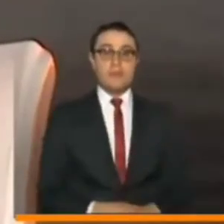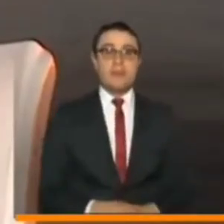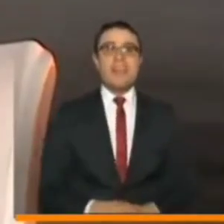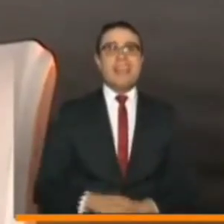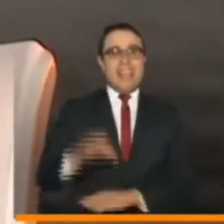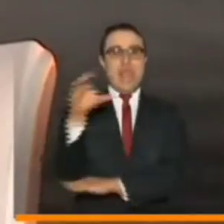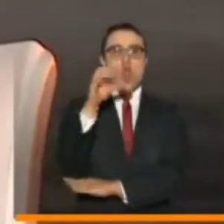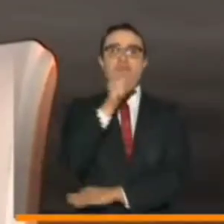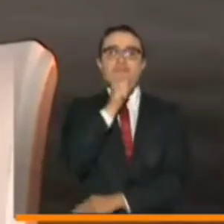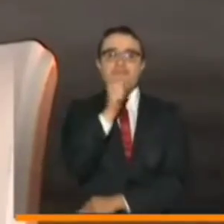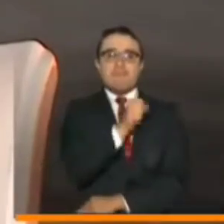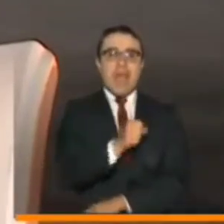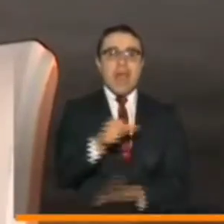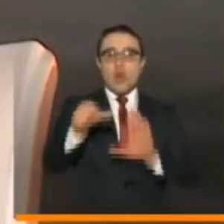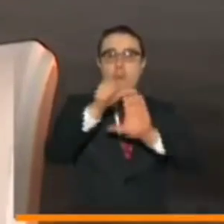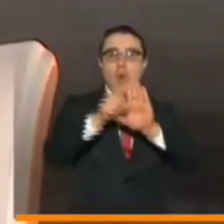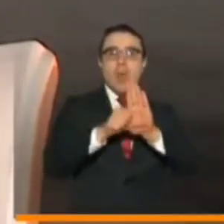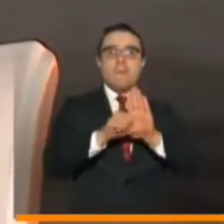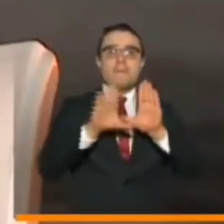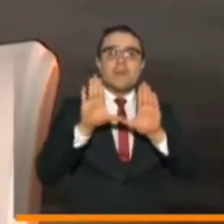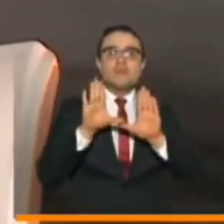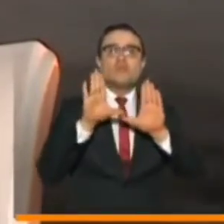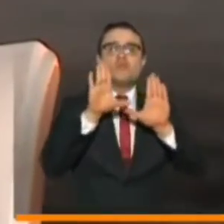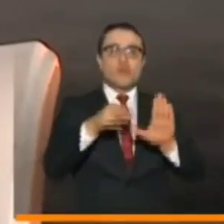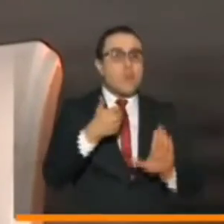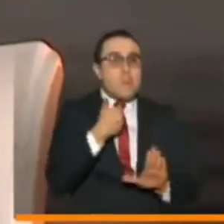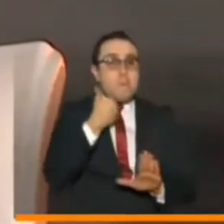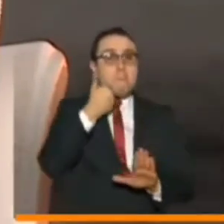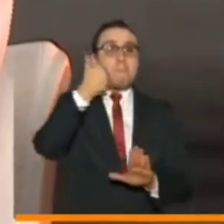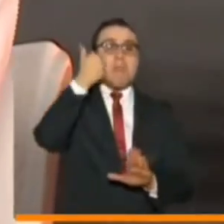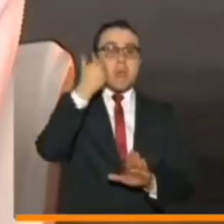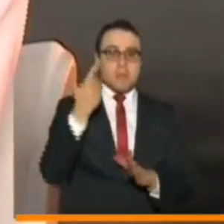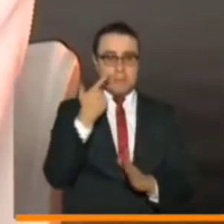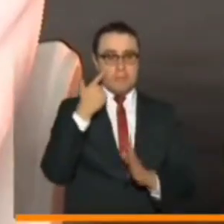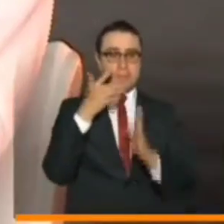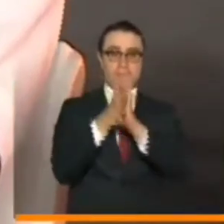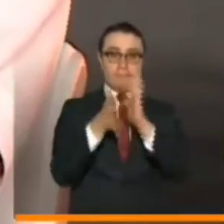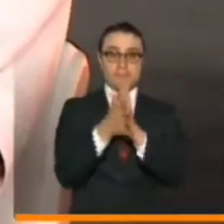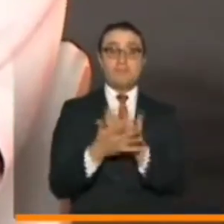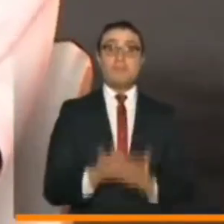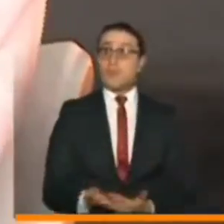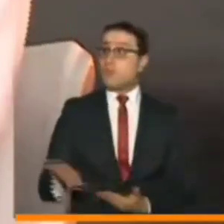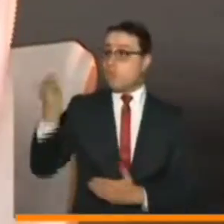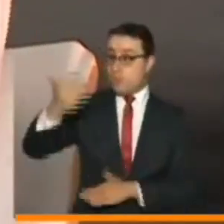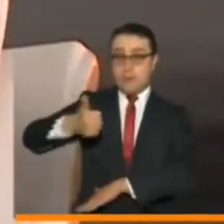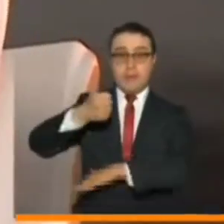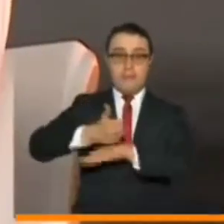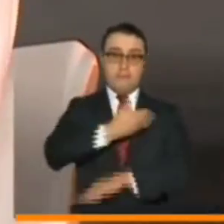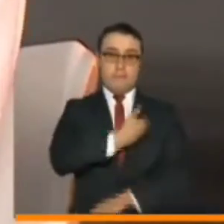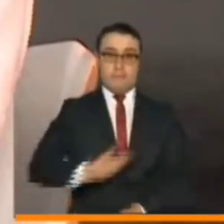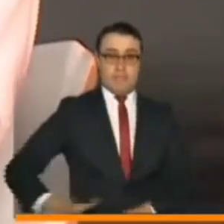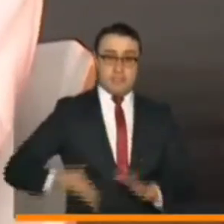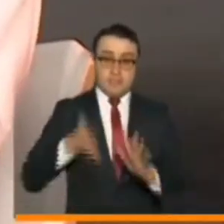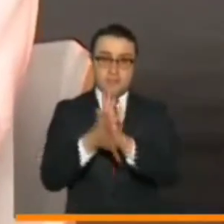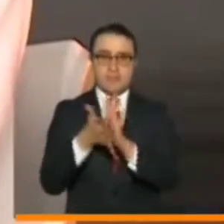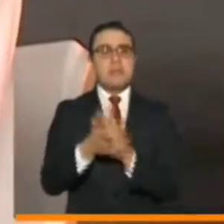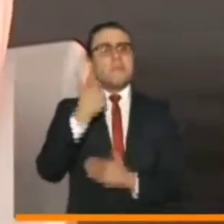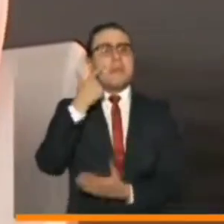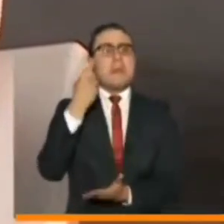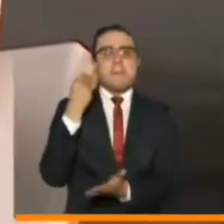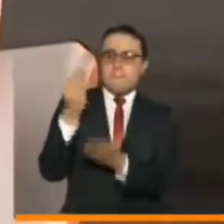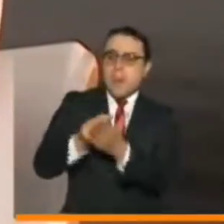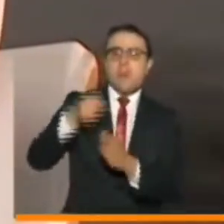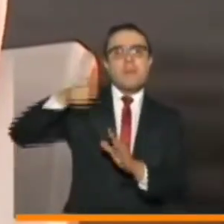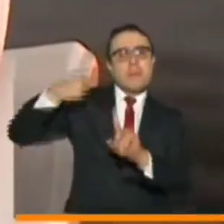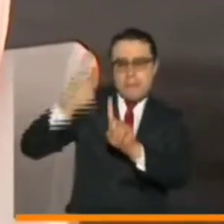nuestro programa del adulto mayor, donde usted dio una directriz, presidente, y es que los pagos se tienen que hacer